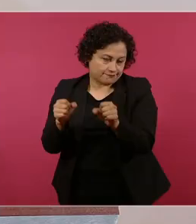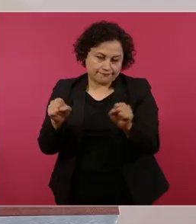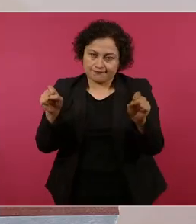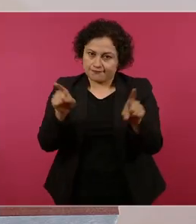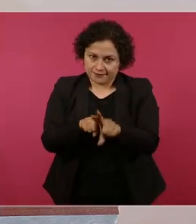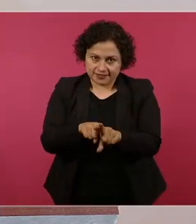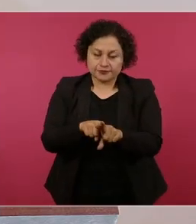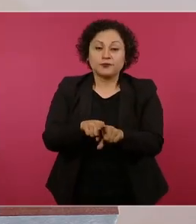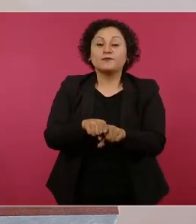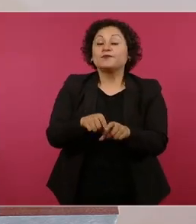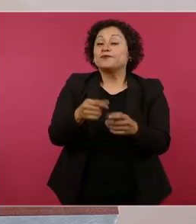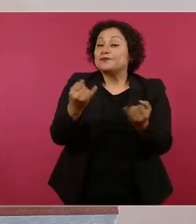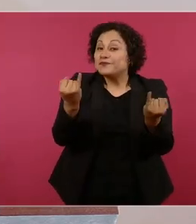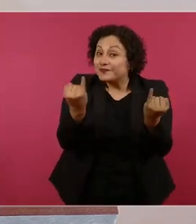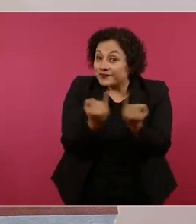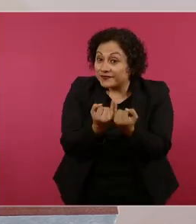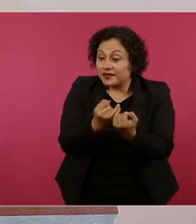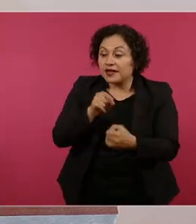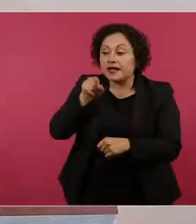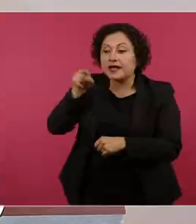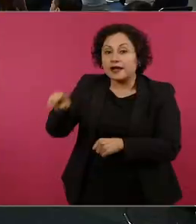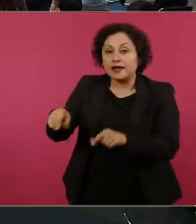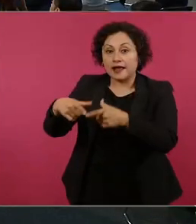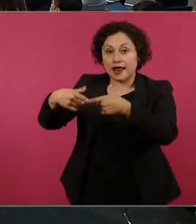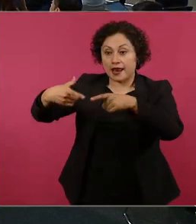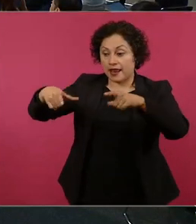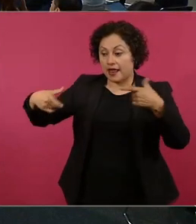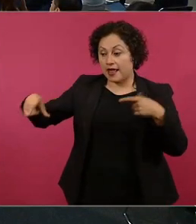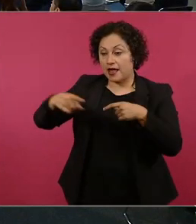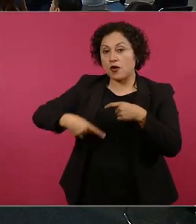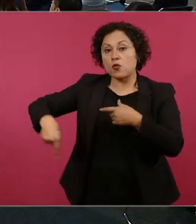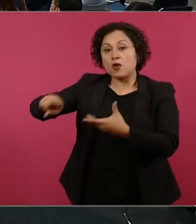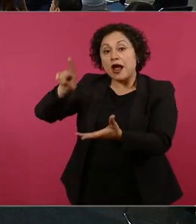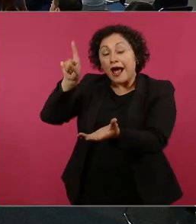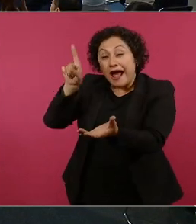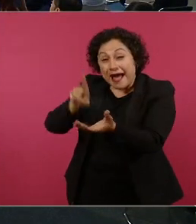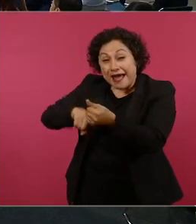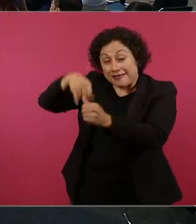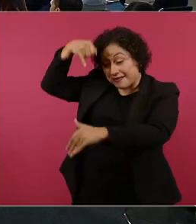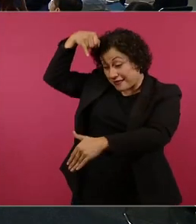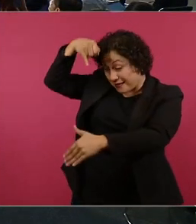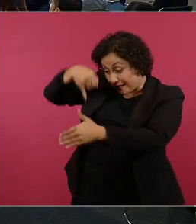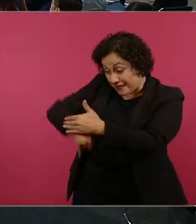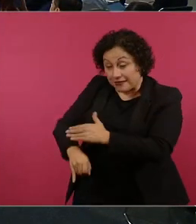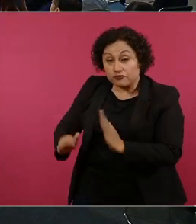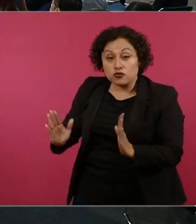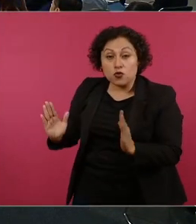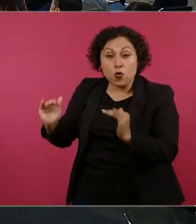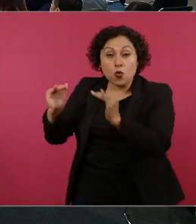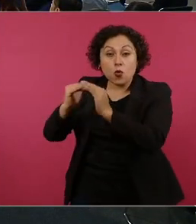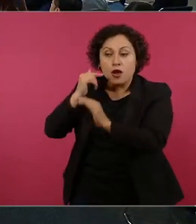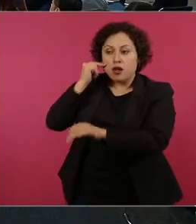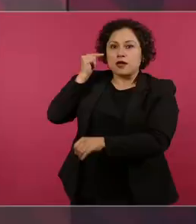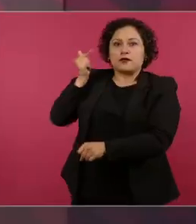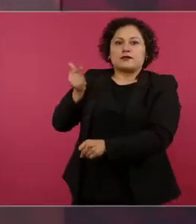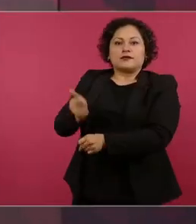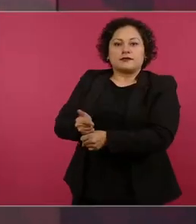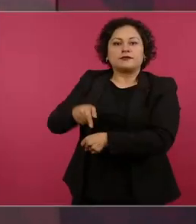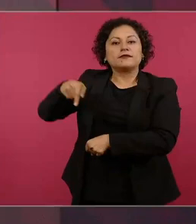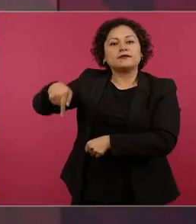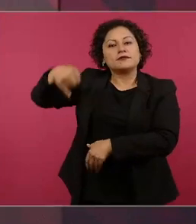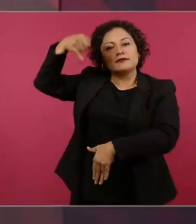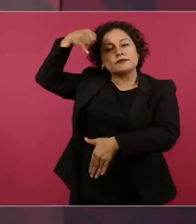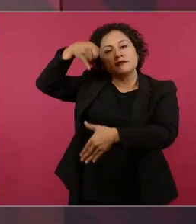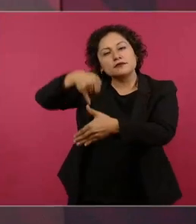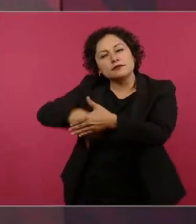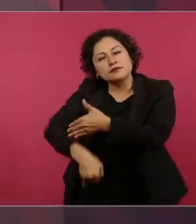cueva muy grande en la laguna con una profundidad como de